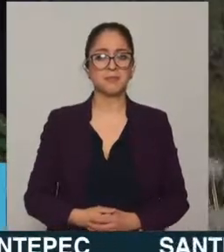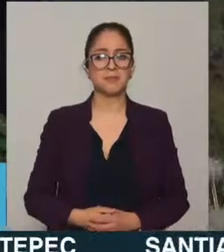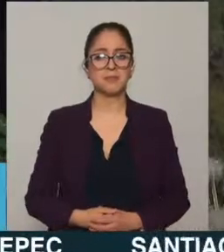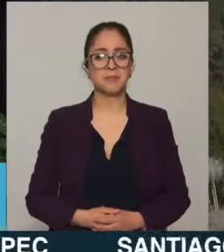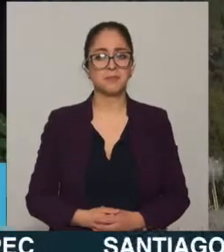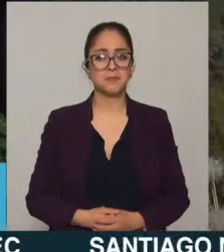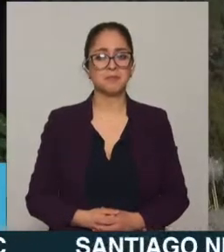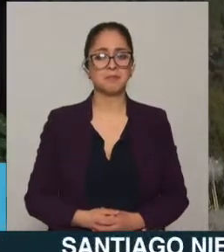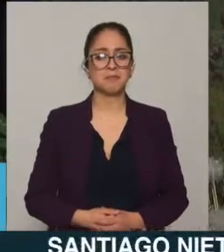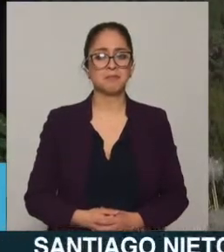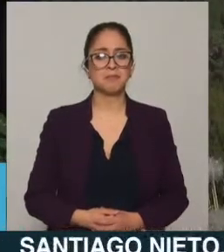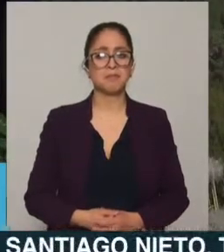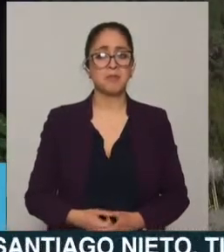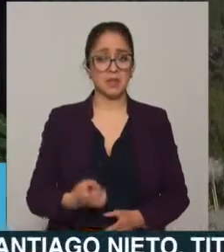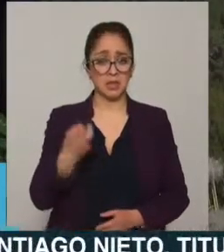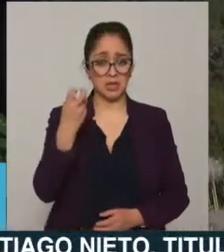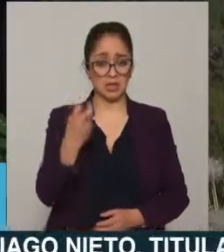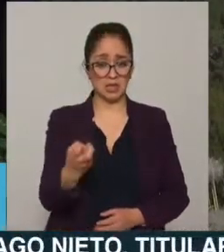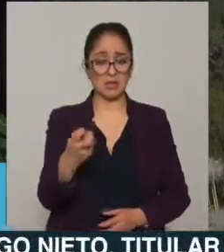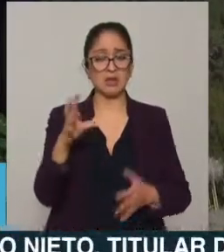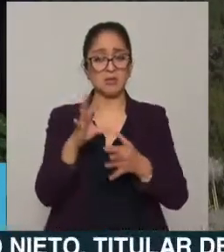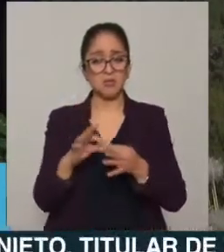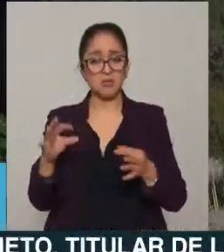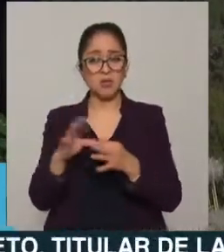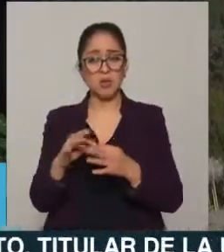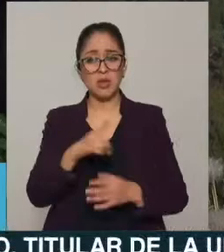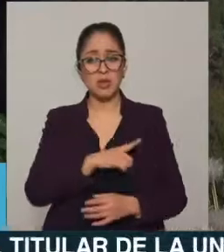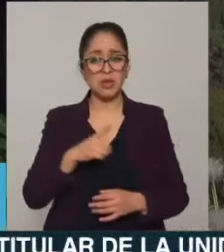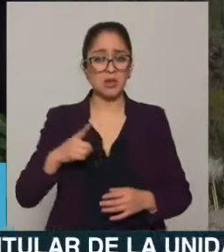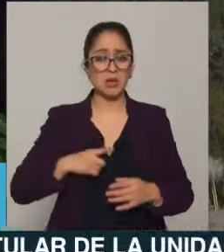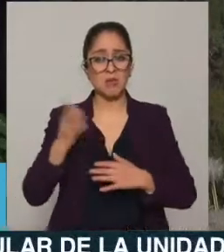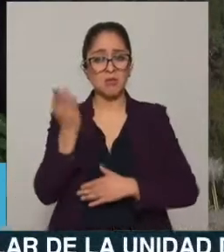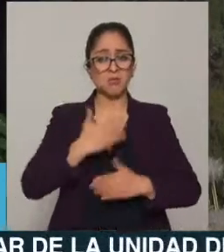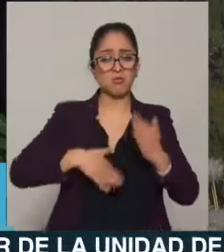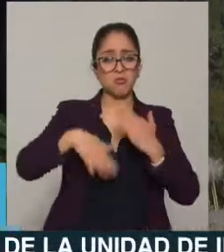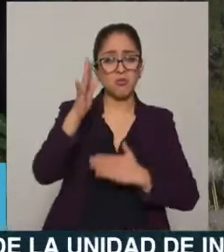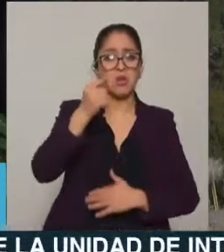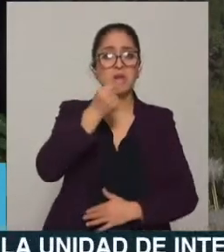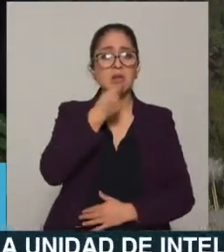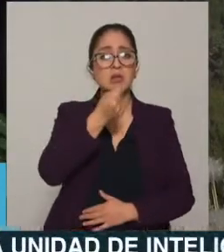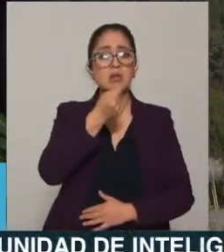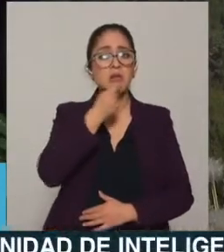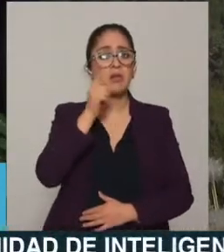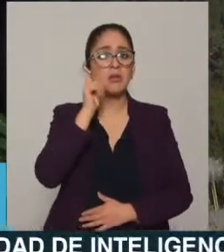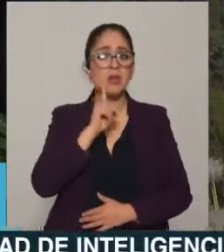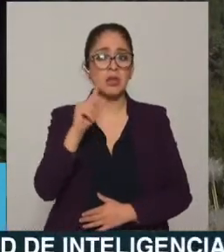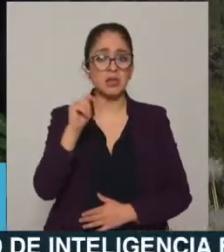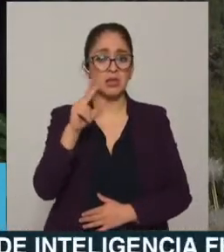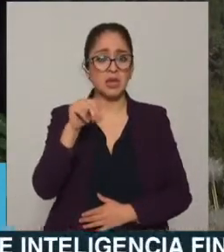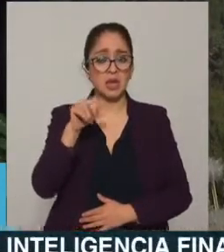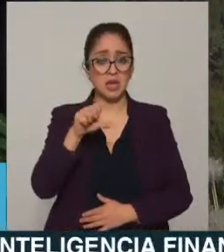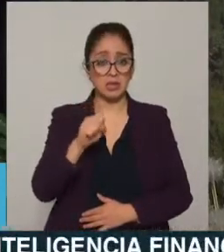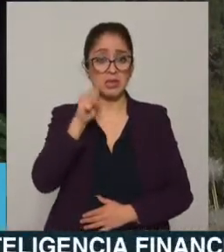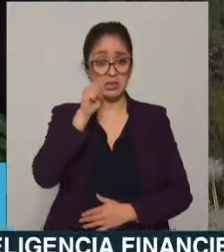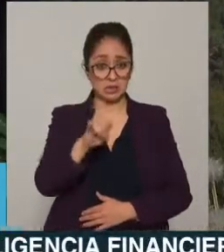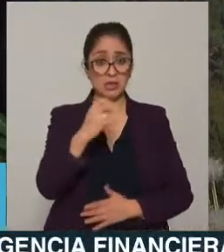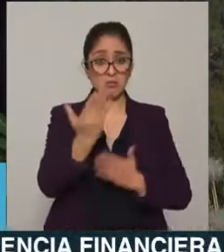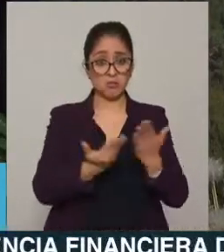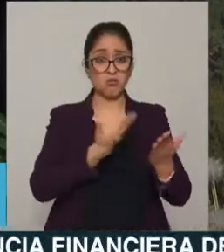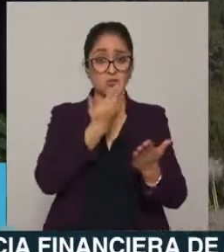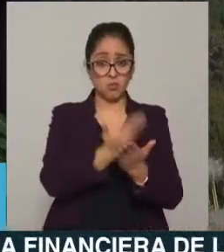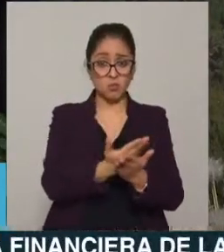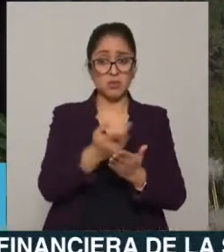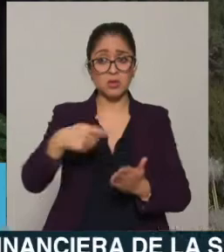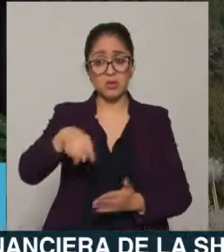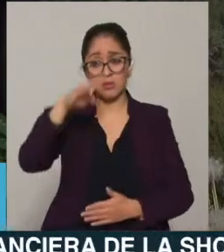Precisamente eso, diputado, este alcance tendría que ser mayor respecto a las niñas o a los niños trans. En caso de aprobarse esta iniciativa, ¿ustedes tendrían contemplado